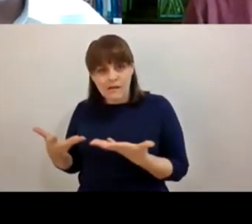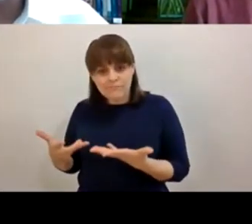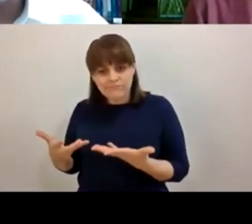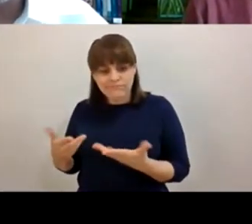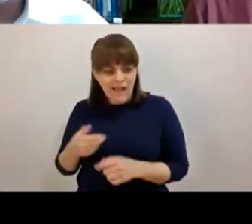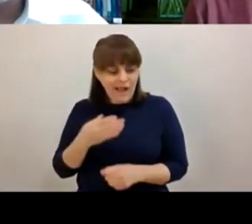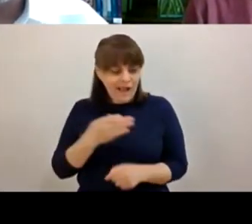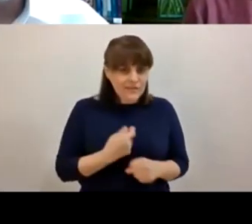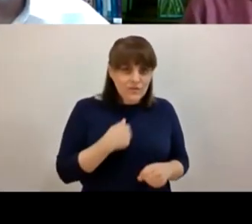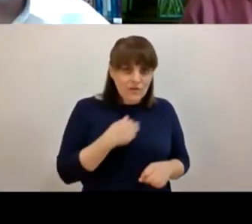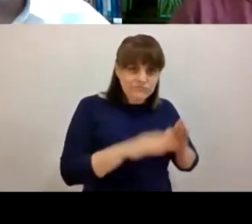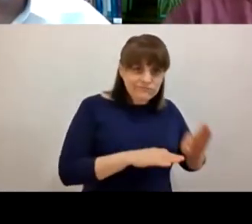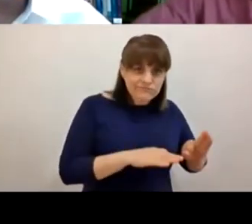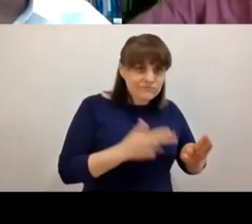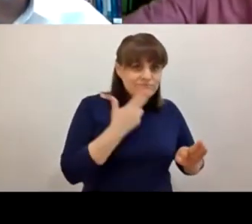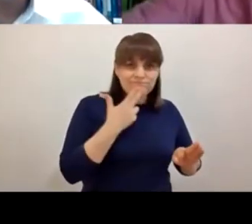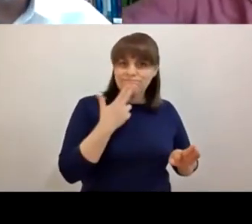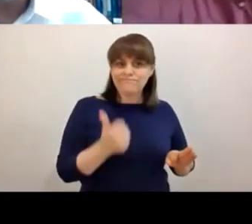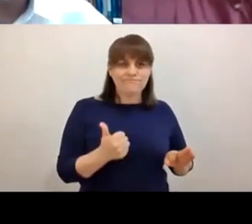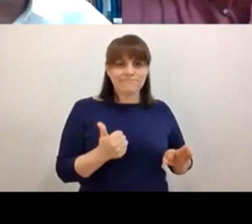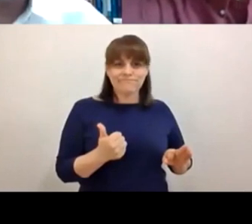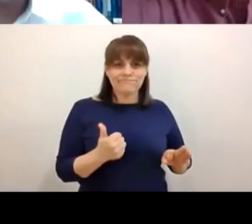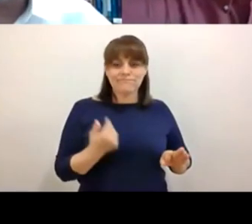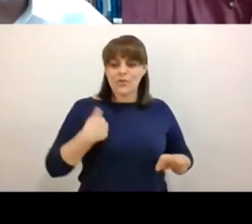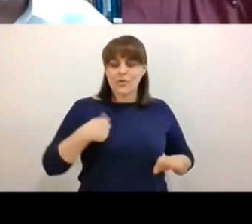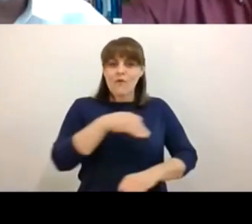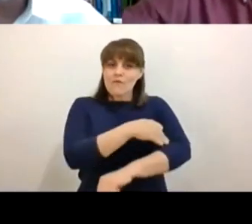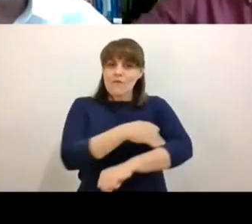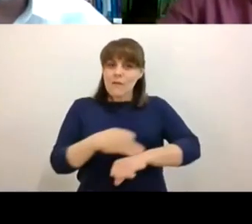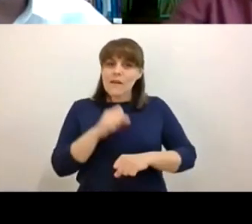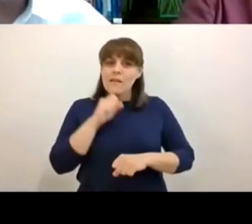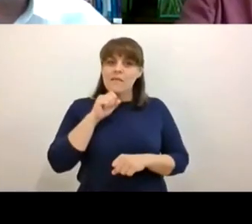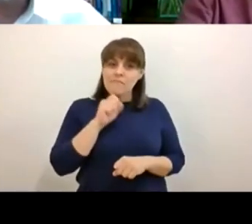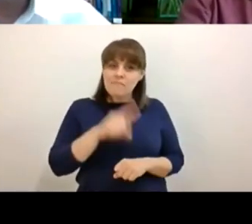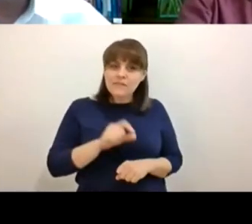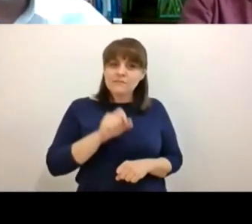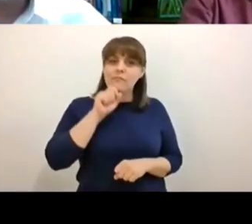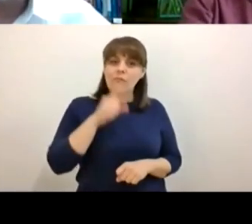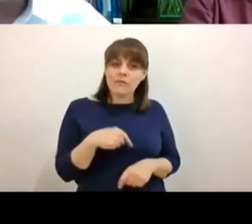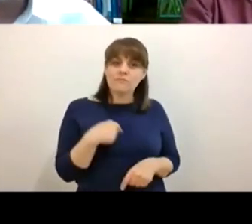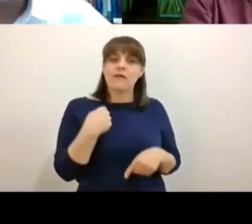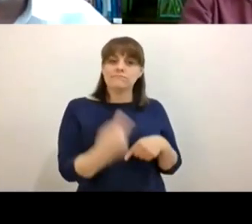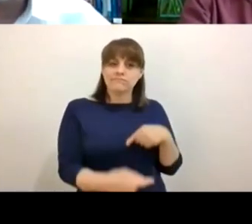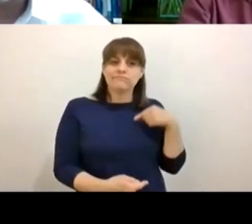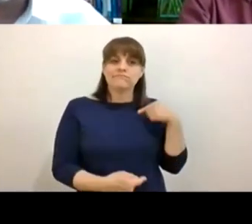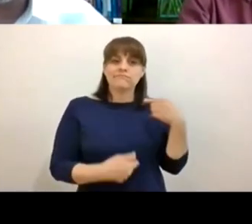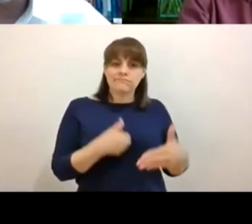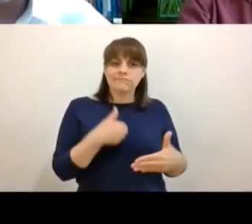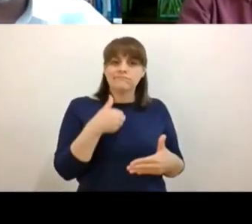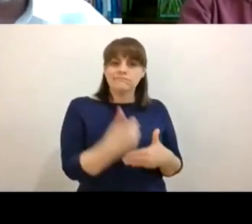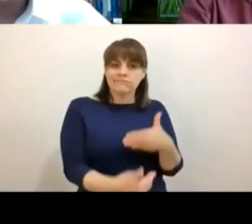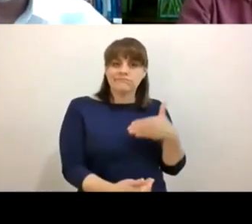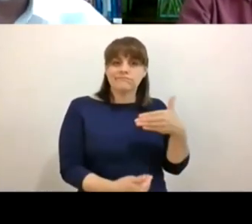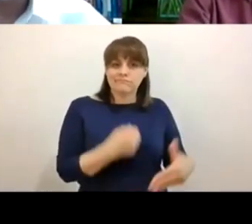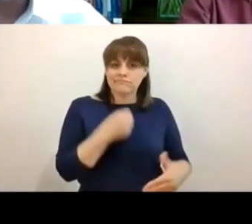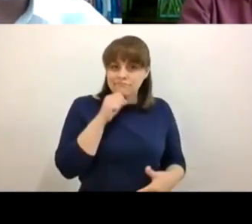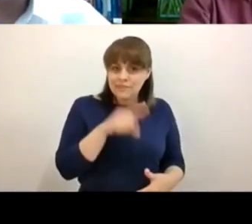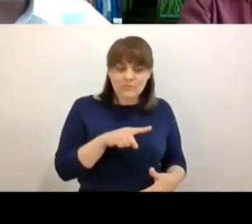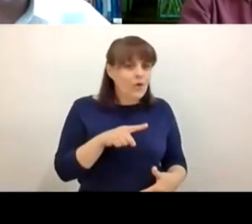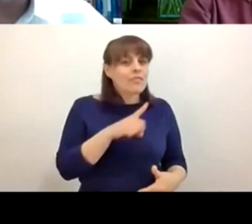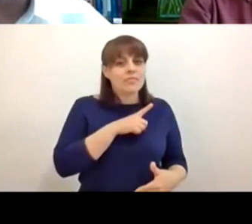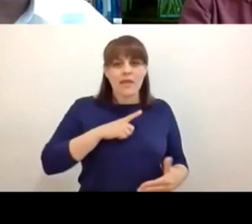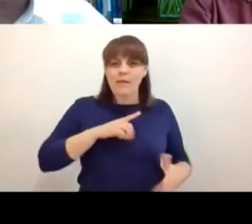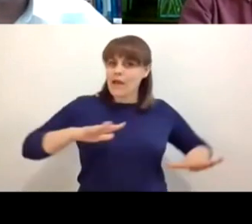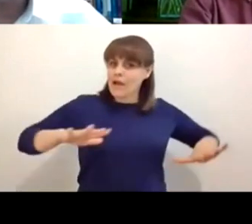No podemos seguir en el mismo círculo vicioso. Tenemos que romper este círculo vicioso formativo para encontrar